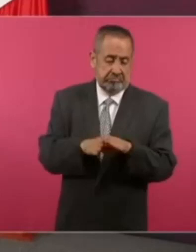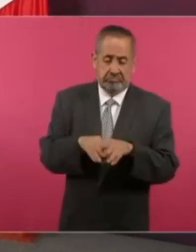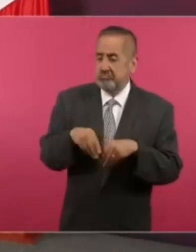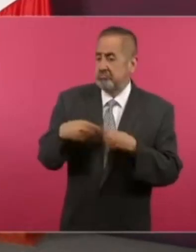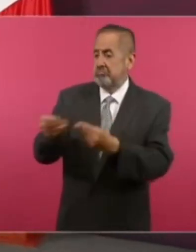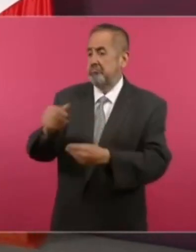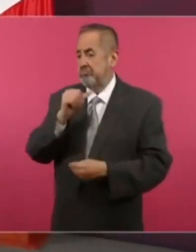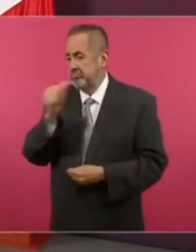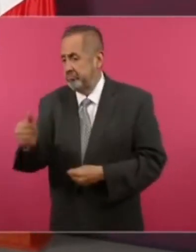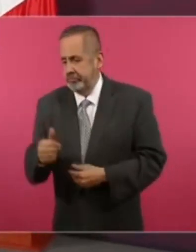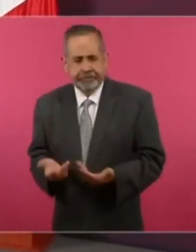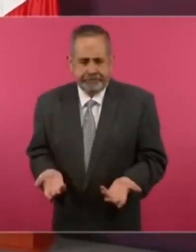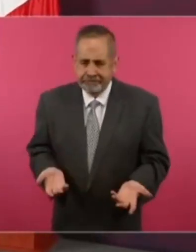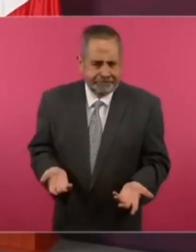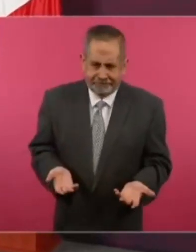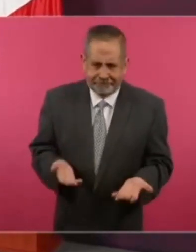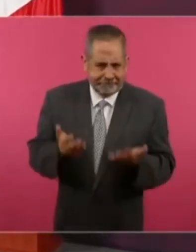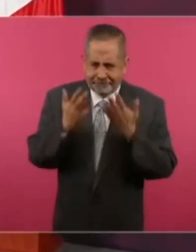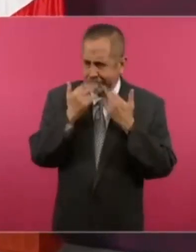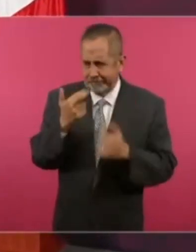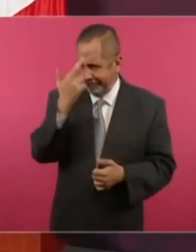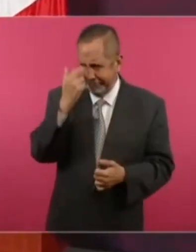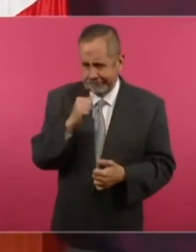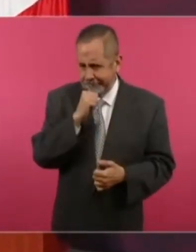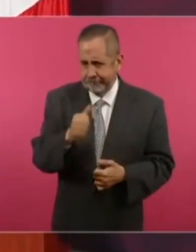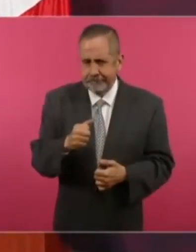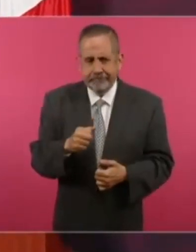es nada más un asunto